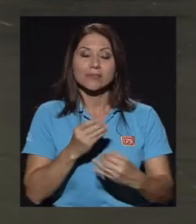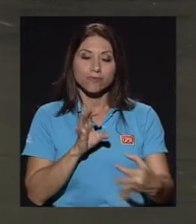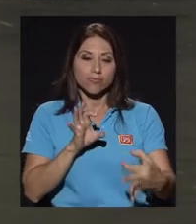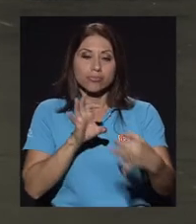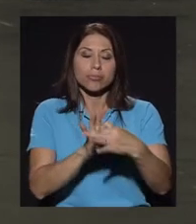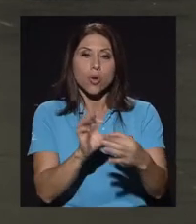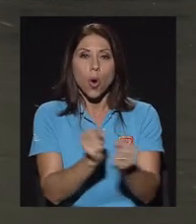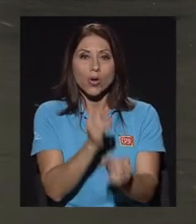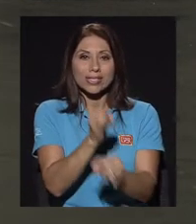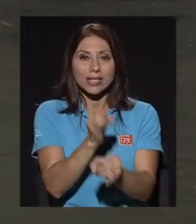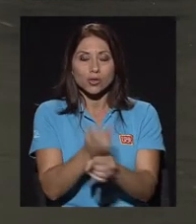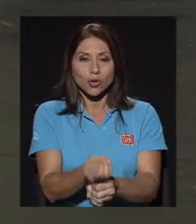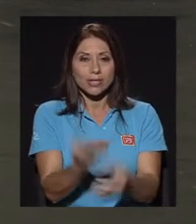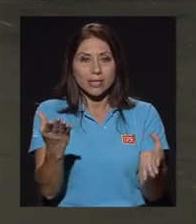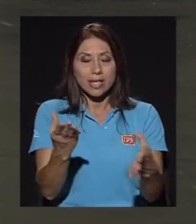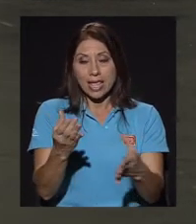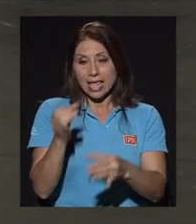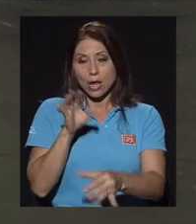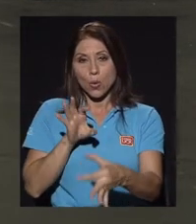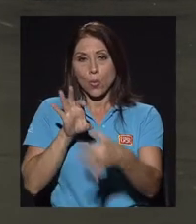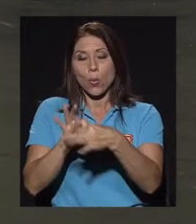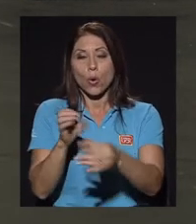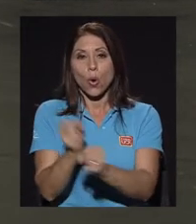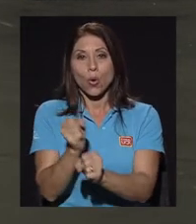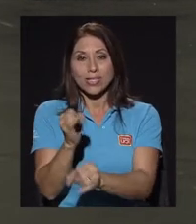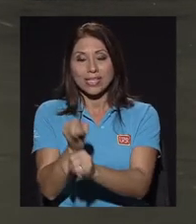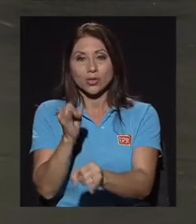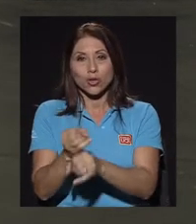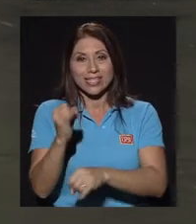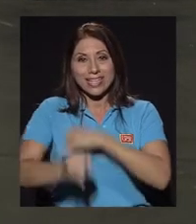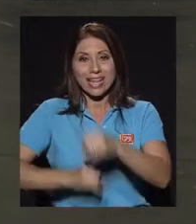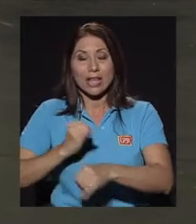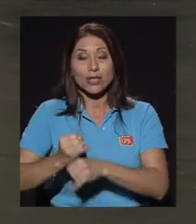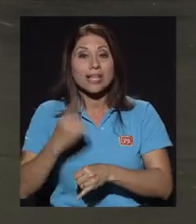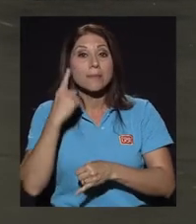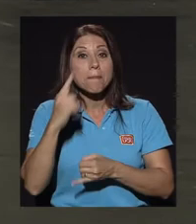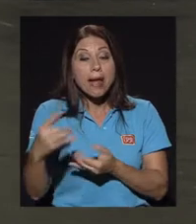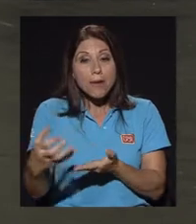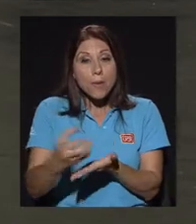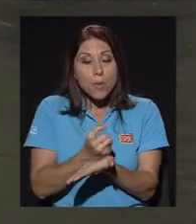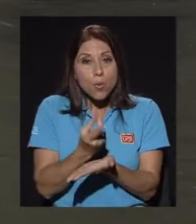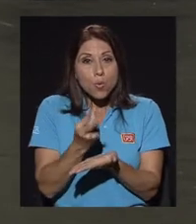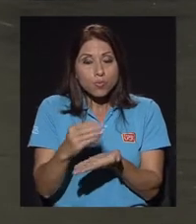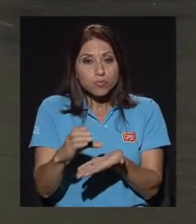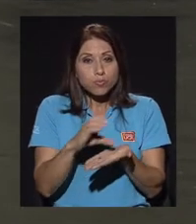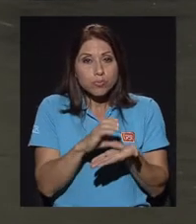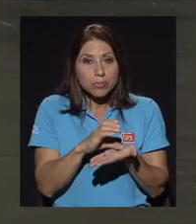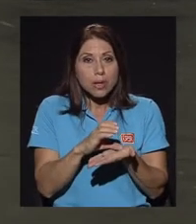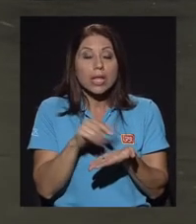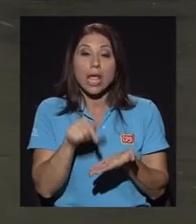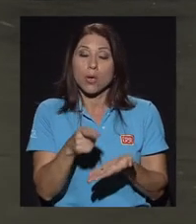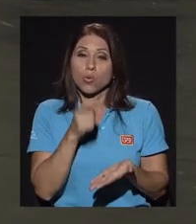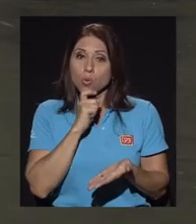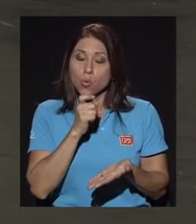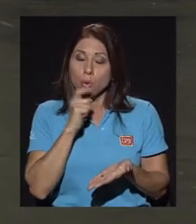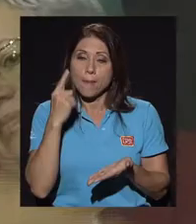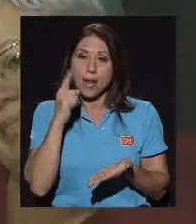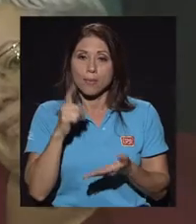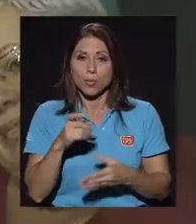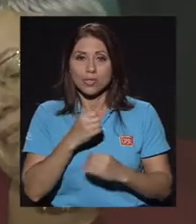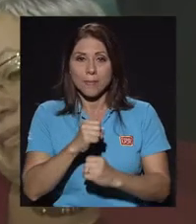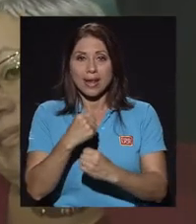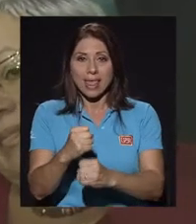del Estado, con las instituciones internacionales, para captar algunos de los recursos que cuesta mucho, que a mucho le cuestan a las